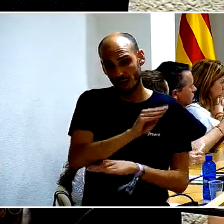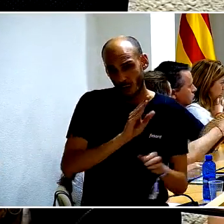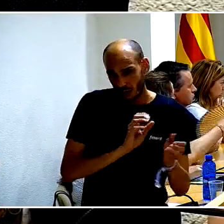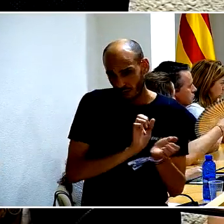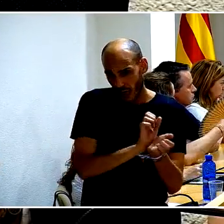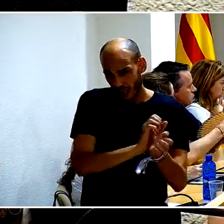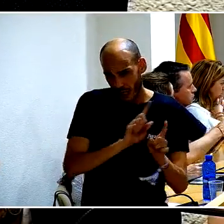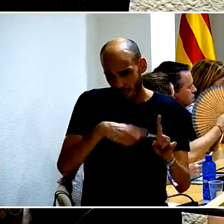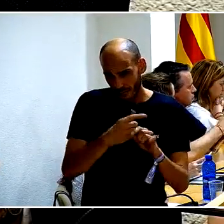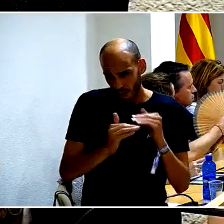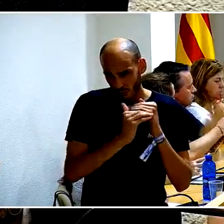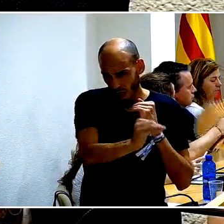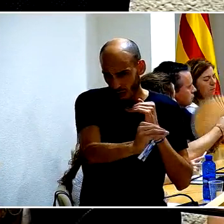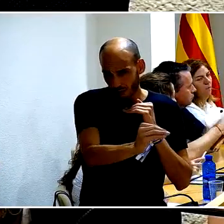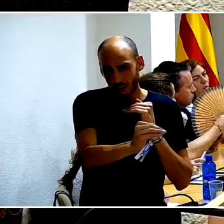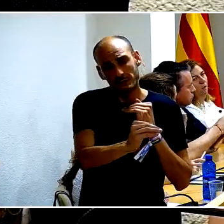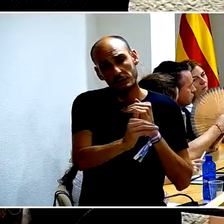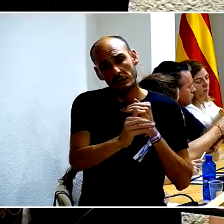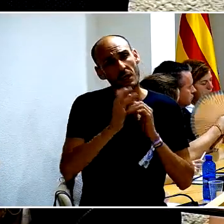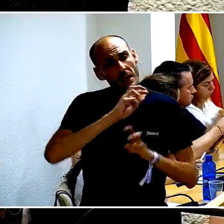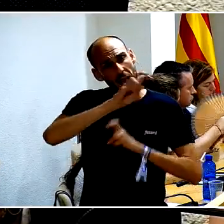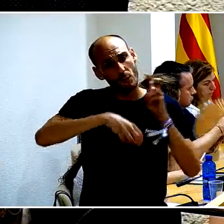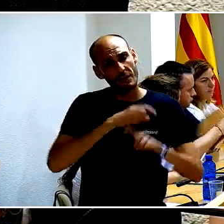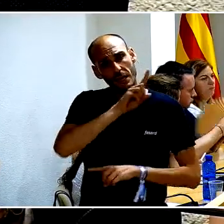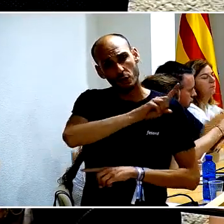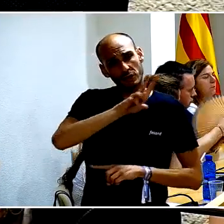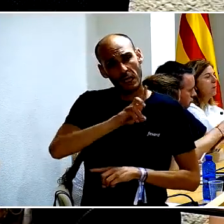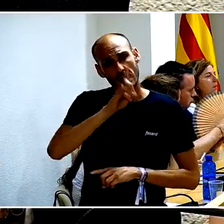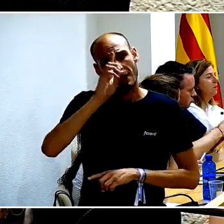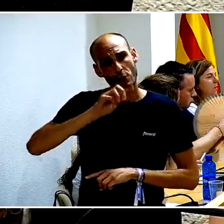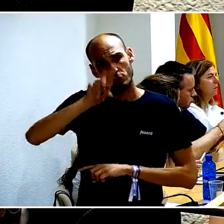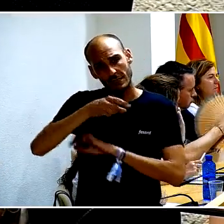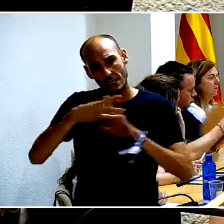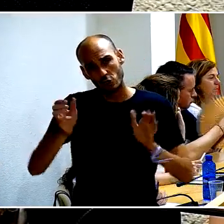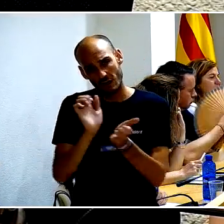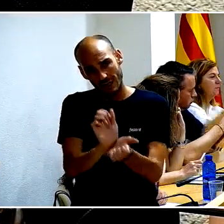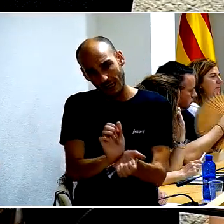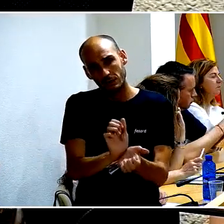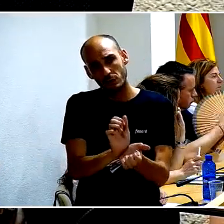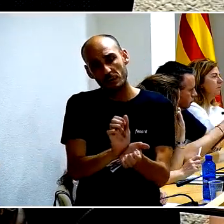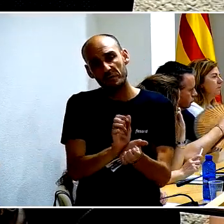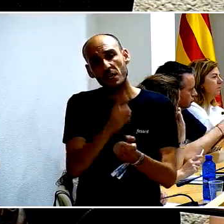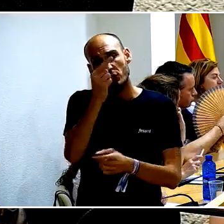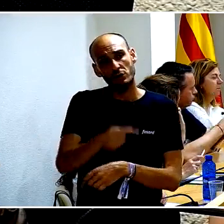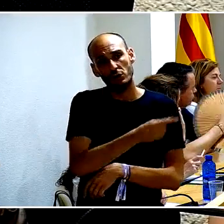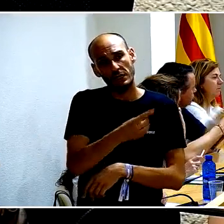sostenibles, de la modificación 13 de 2018 de créditos, la misma cantidad total de